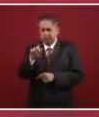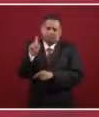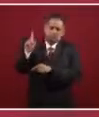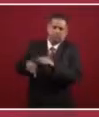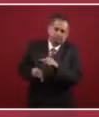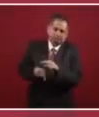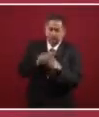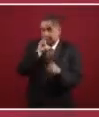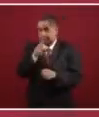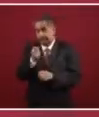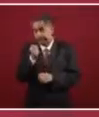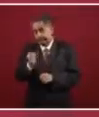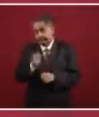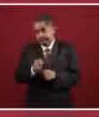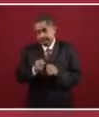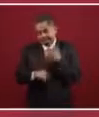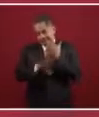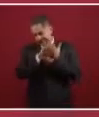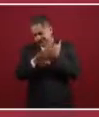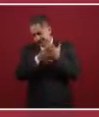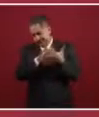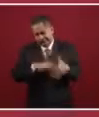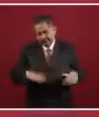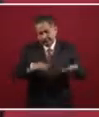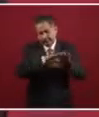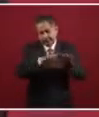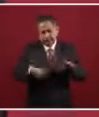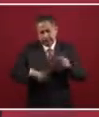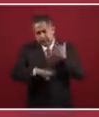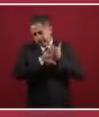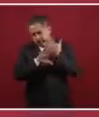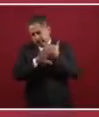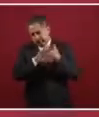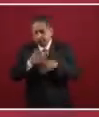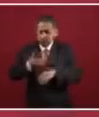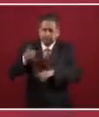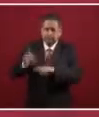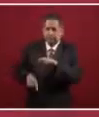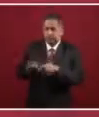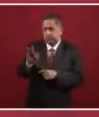sea, todo el aparato del Estado.